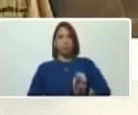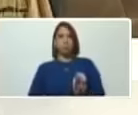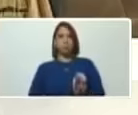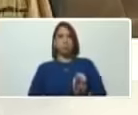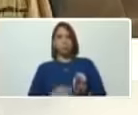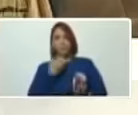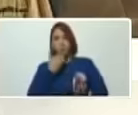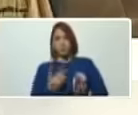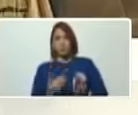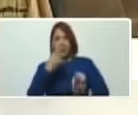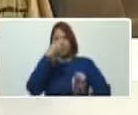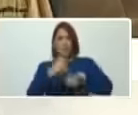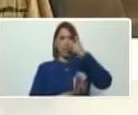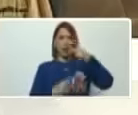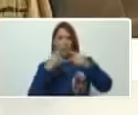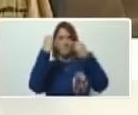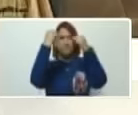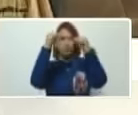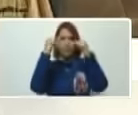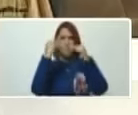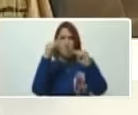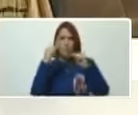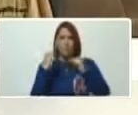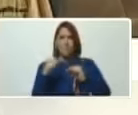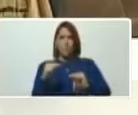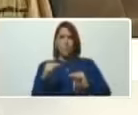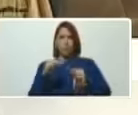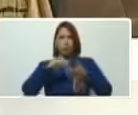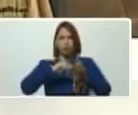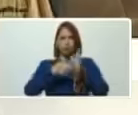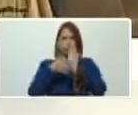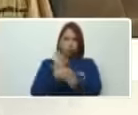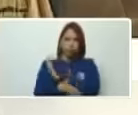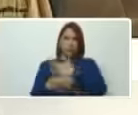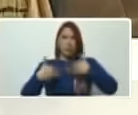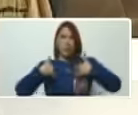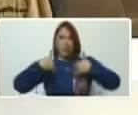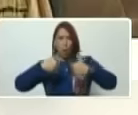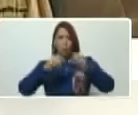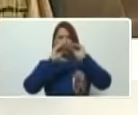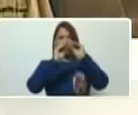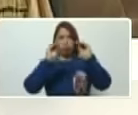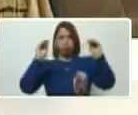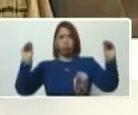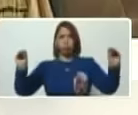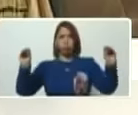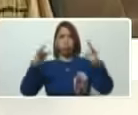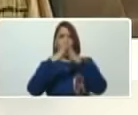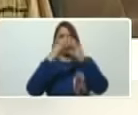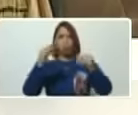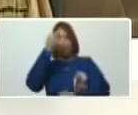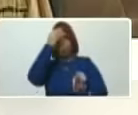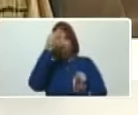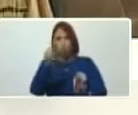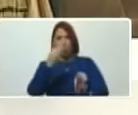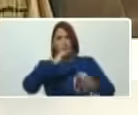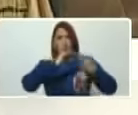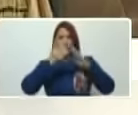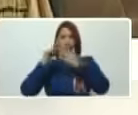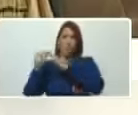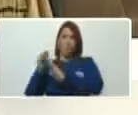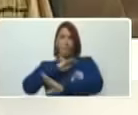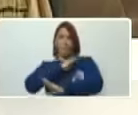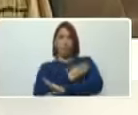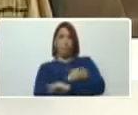plan estructurado. En el caso de salud, le hago un llamado a todos los consejos comunales, al Poder Popular, a